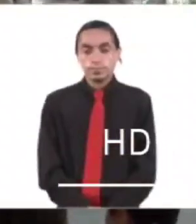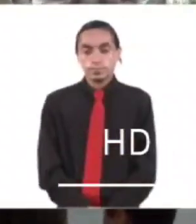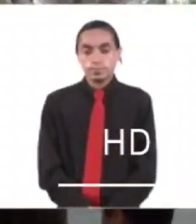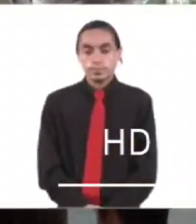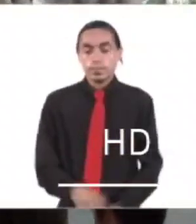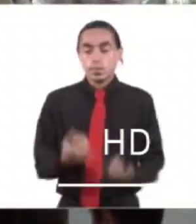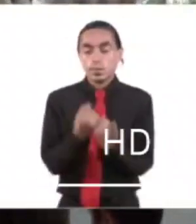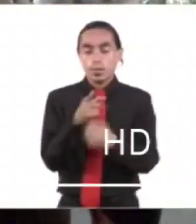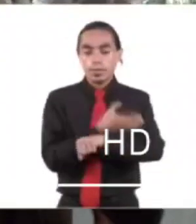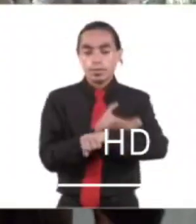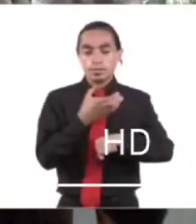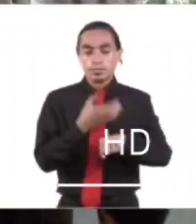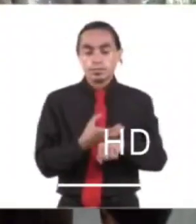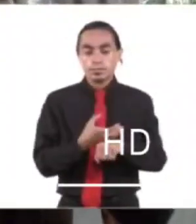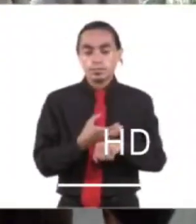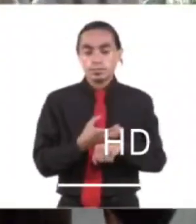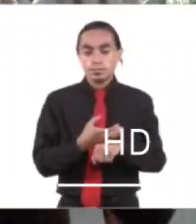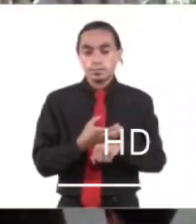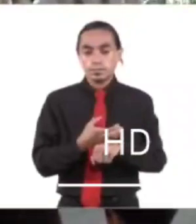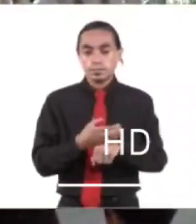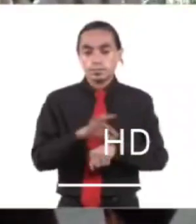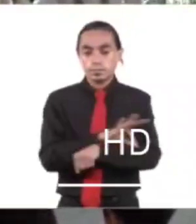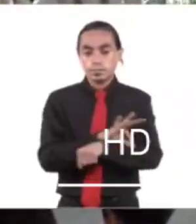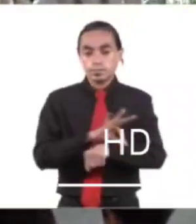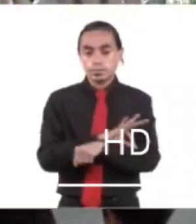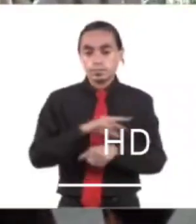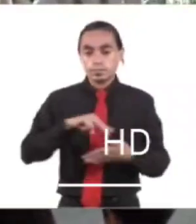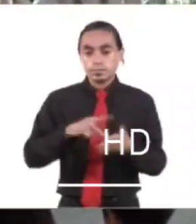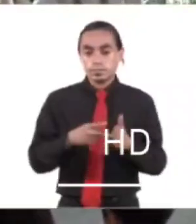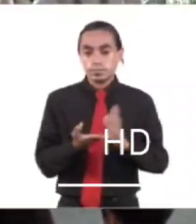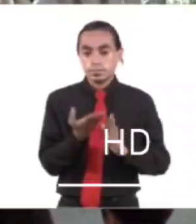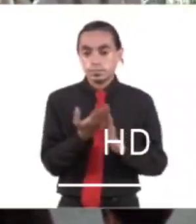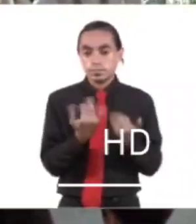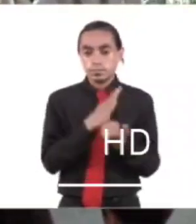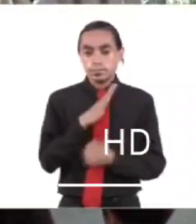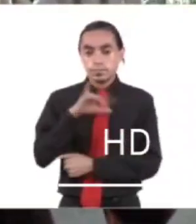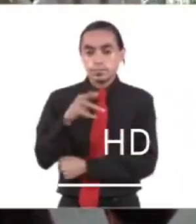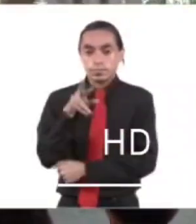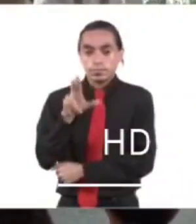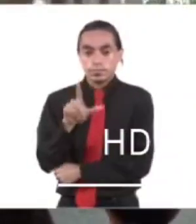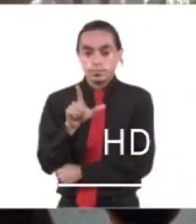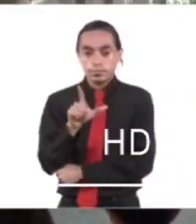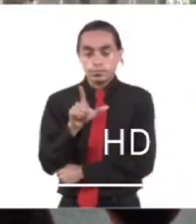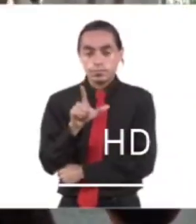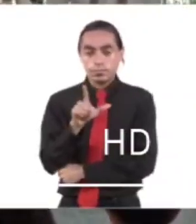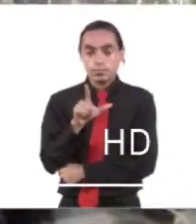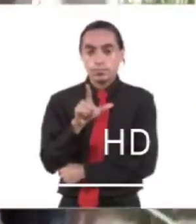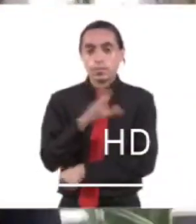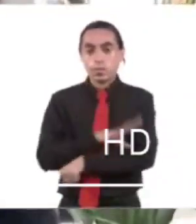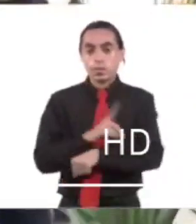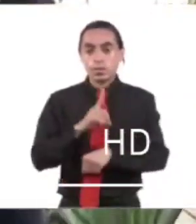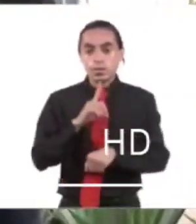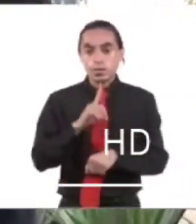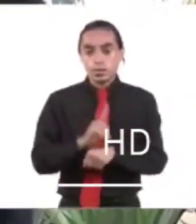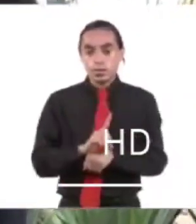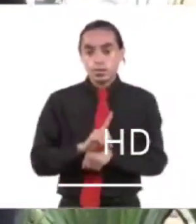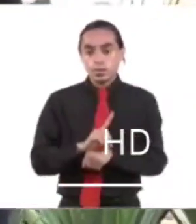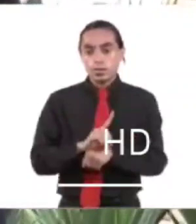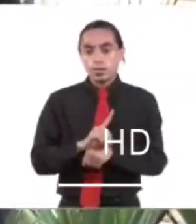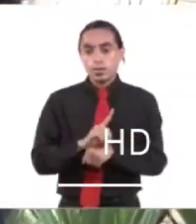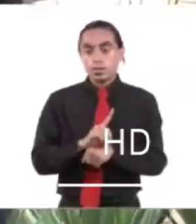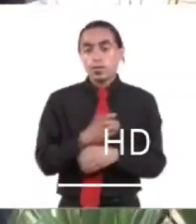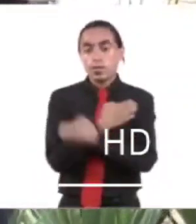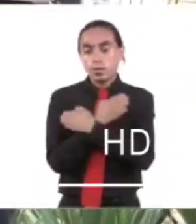Nos acompaña el arquitecto Javier Ariel Hidalgo Ponce, coordinador general de Inclusión Educativa e Innovación de la Secretaría